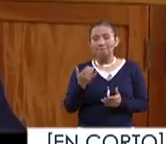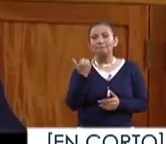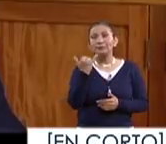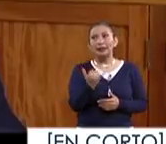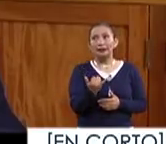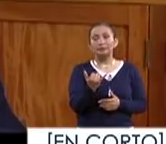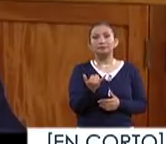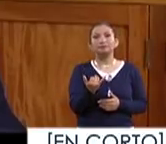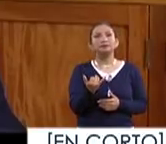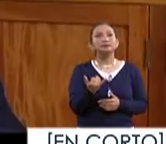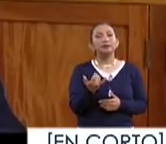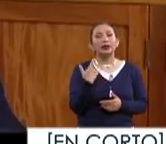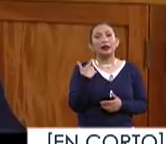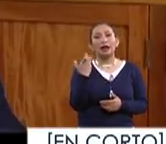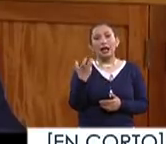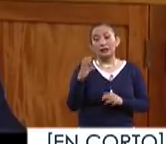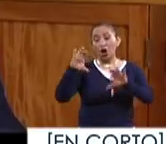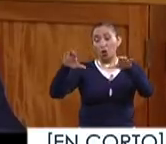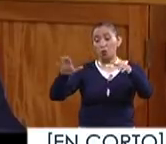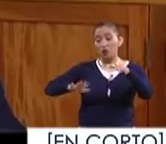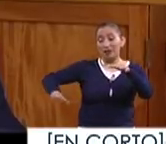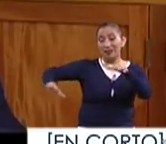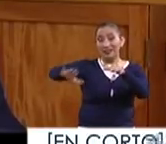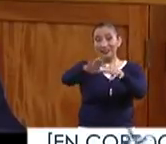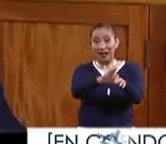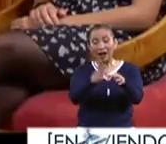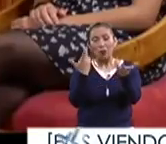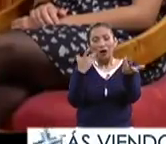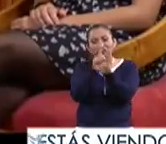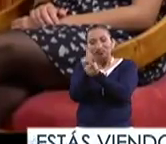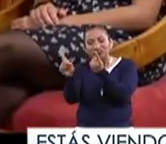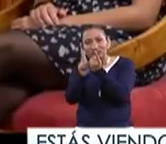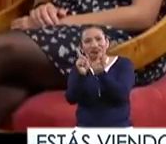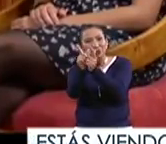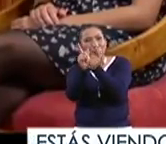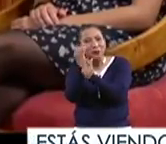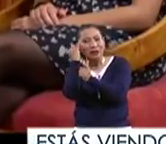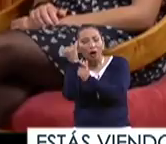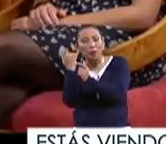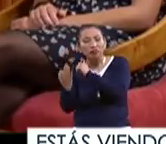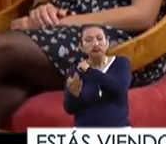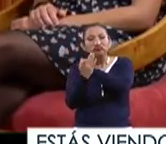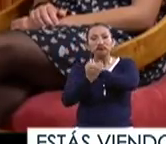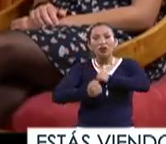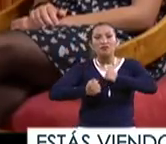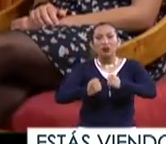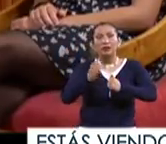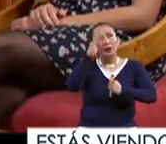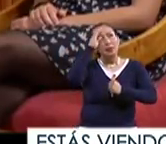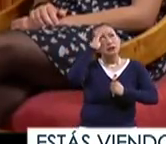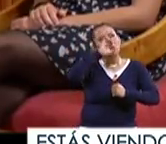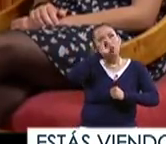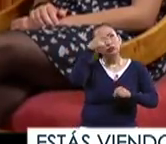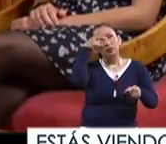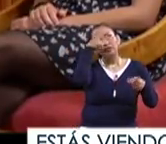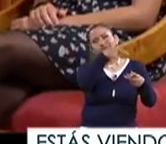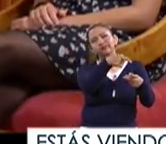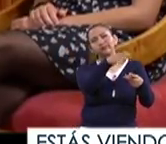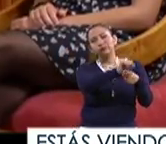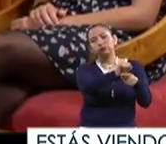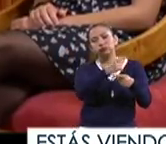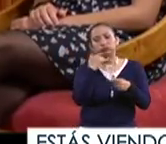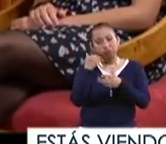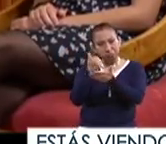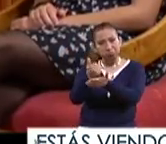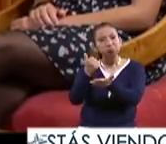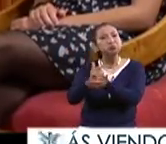Y esa comunidad, ese convivio con los indígenas me fortaleció para pensar en otro objetivo, luchar